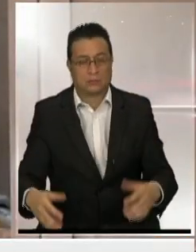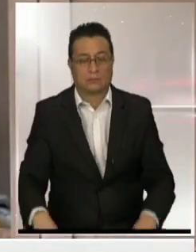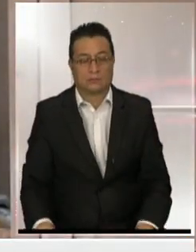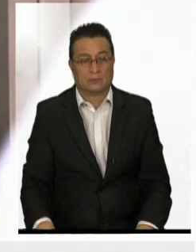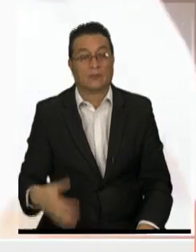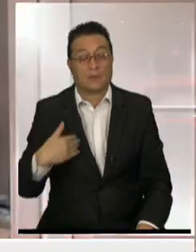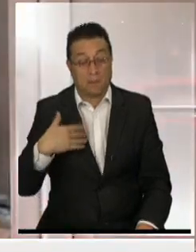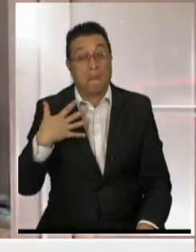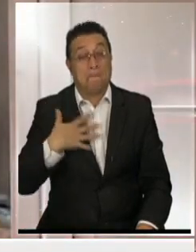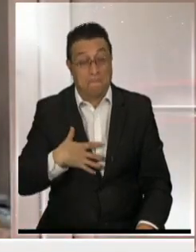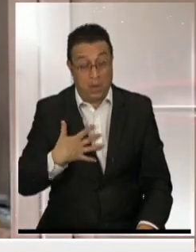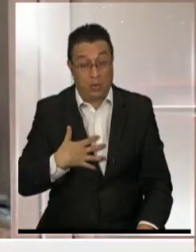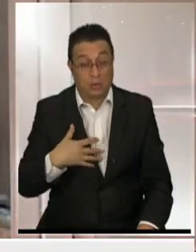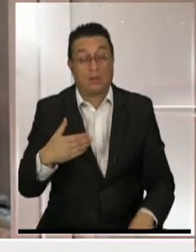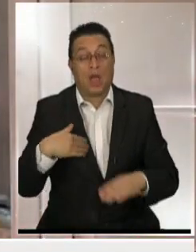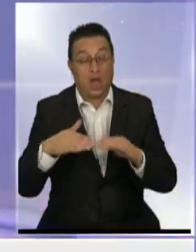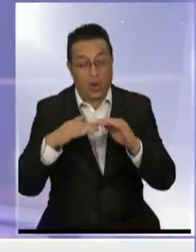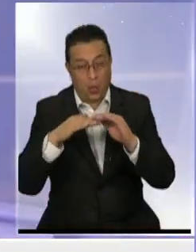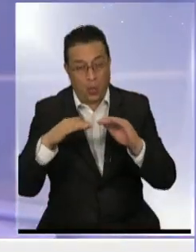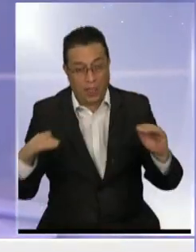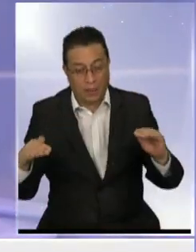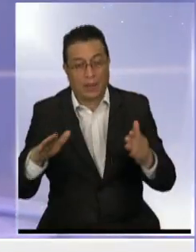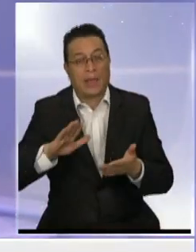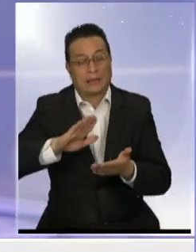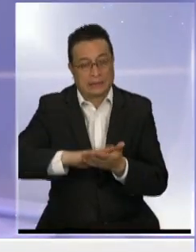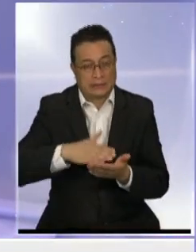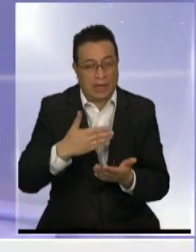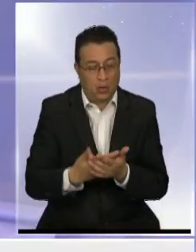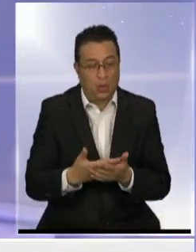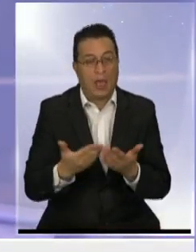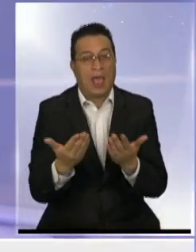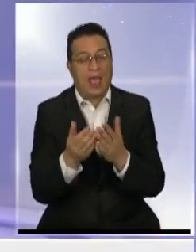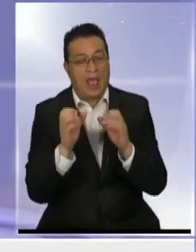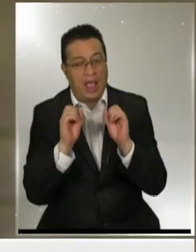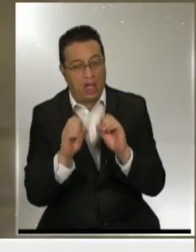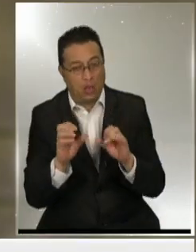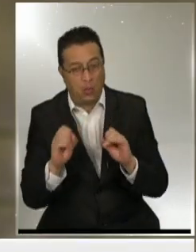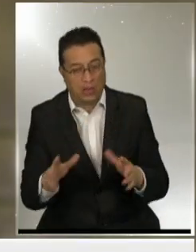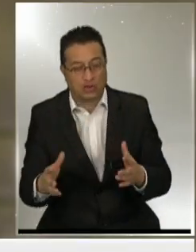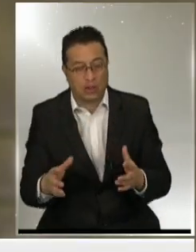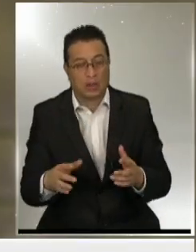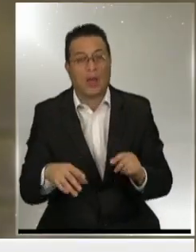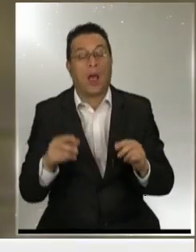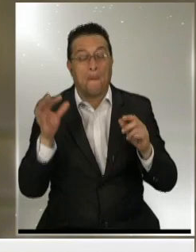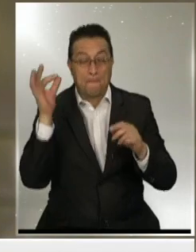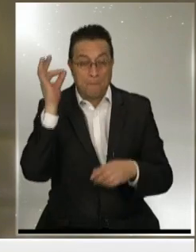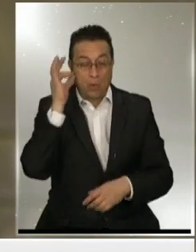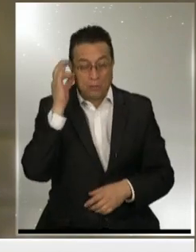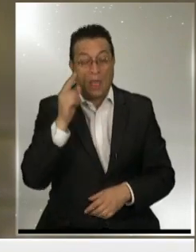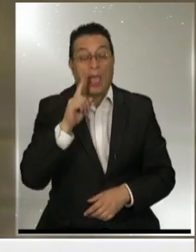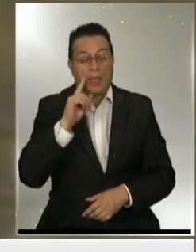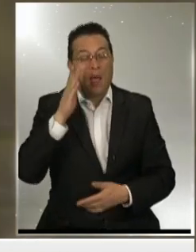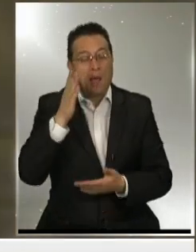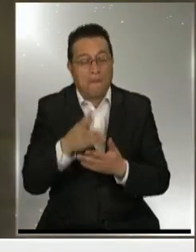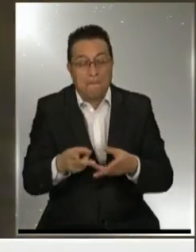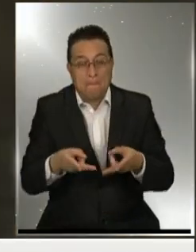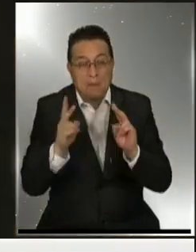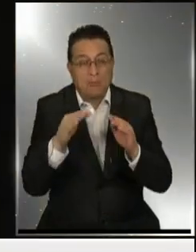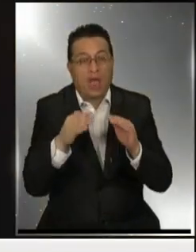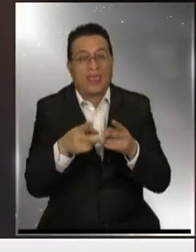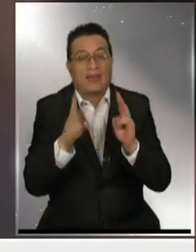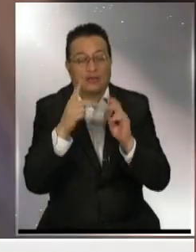Me gustaría igualdad en la salud, en la educación, que las mujeres tuviéramos los mismos derechos que los